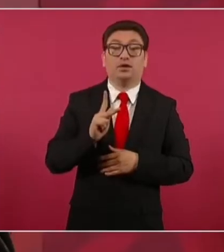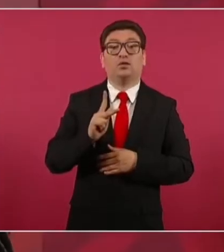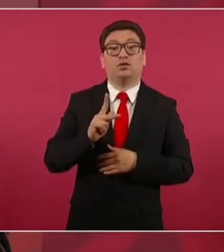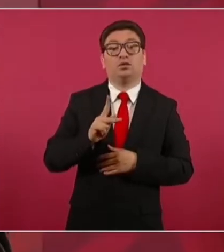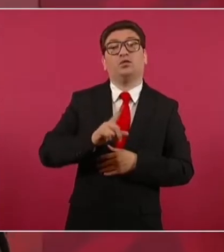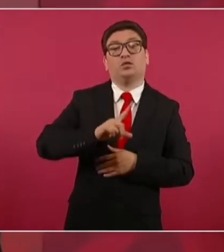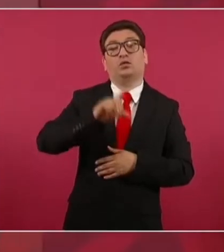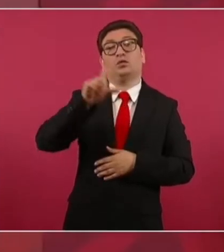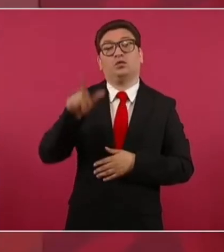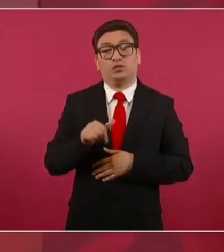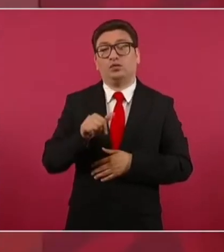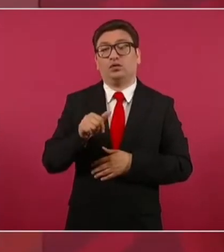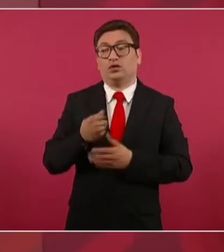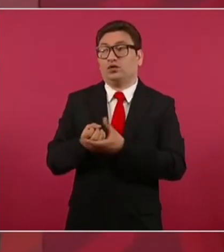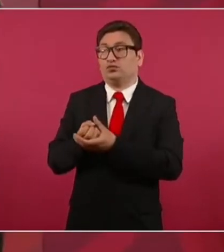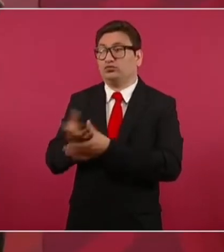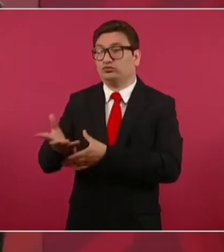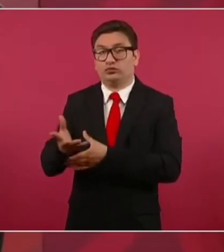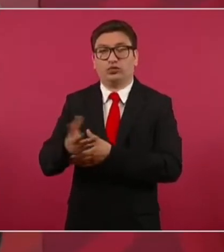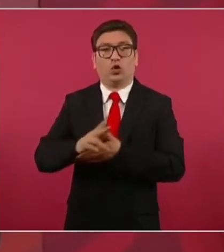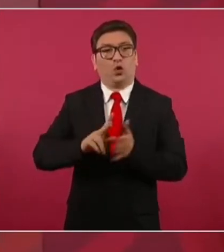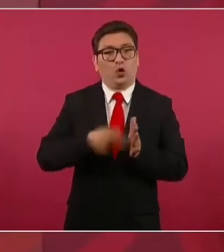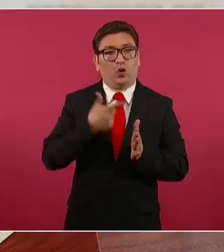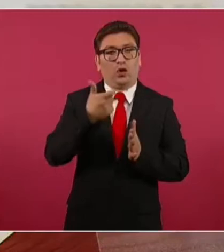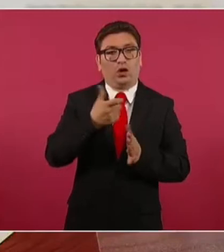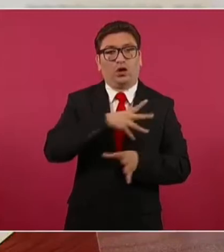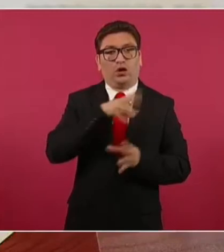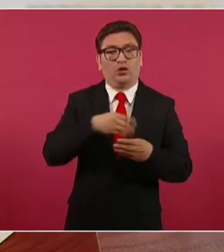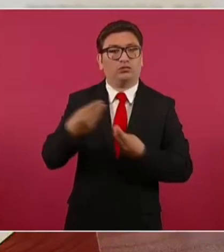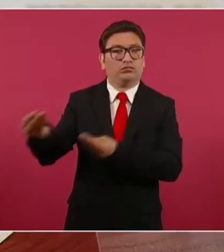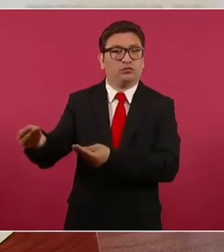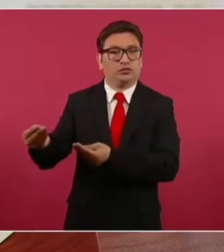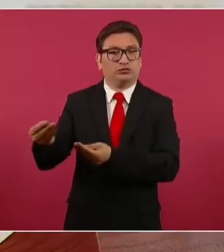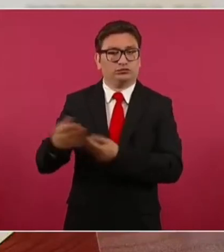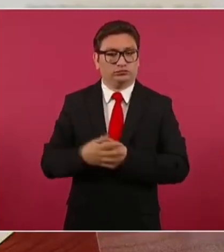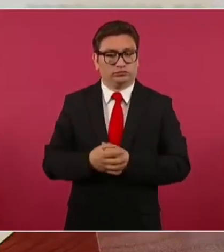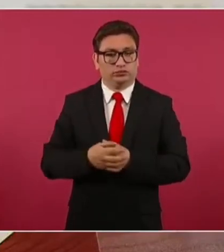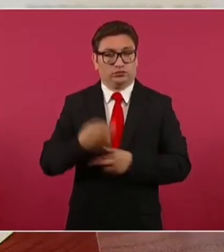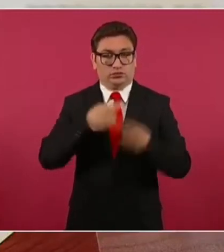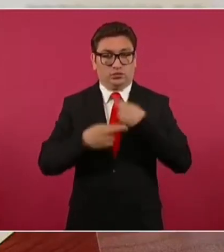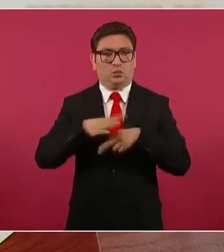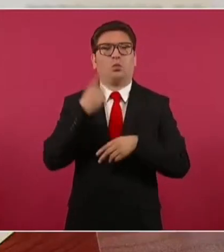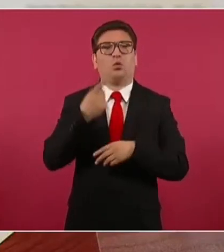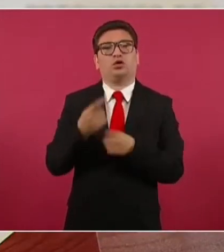después de que estuvieron en la cárcel, les regresaron todo el dinero por influyentismo.